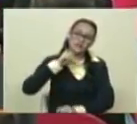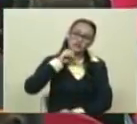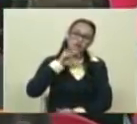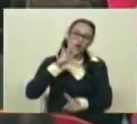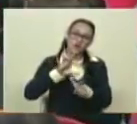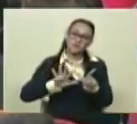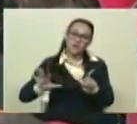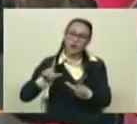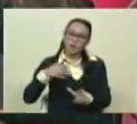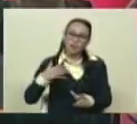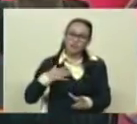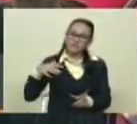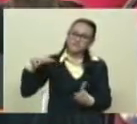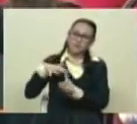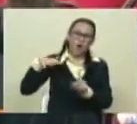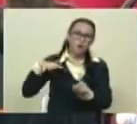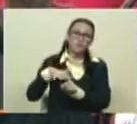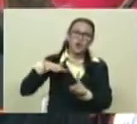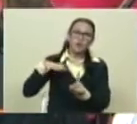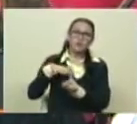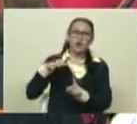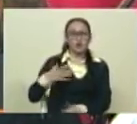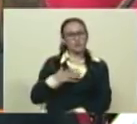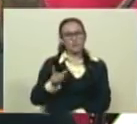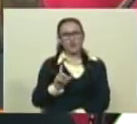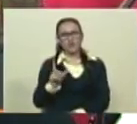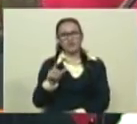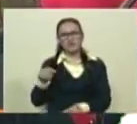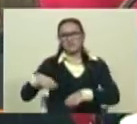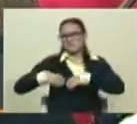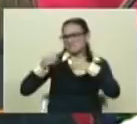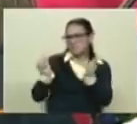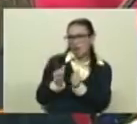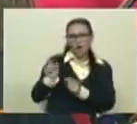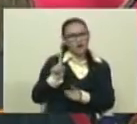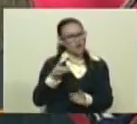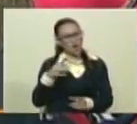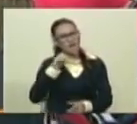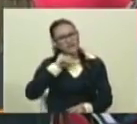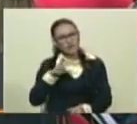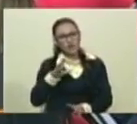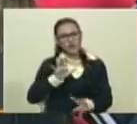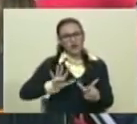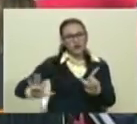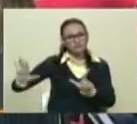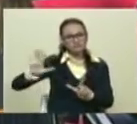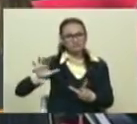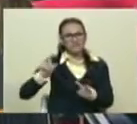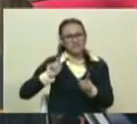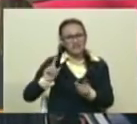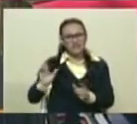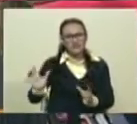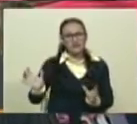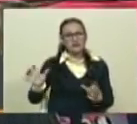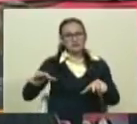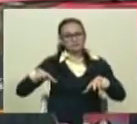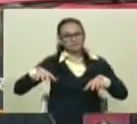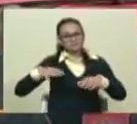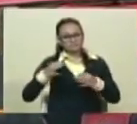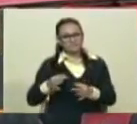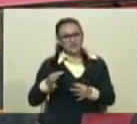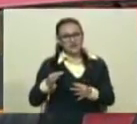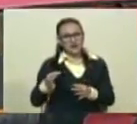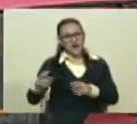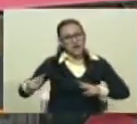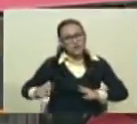del intervencionismo, la de la división, la de la intriga, la del enfrentamiento. Nuestra historia de América del Sur tenemos que retomarla y tiene que ser la del